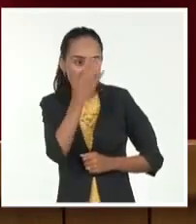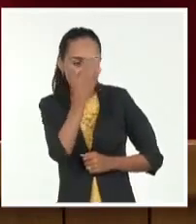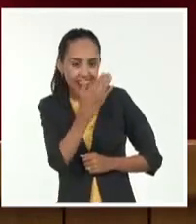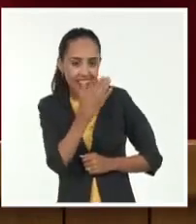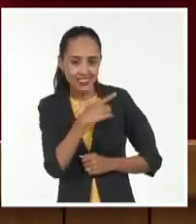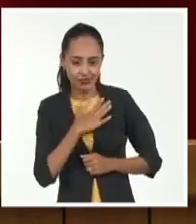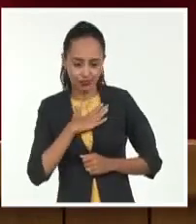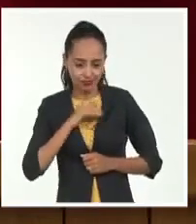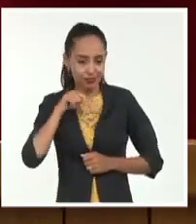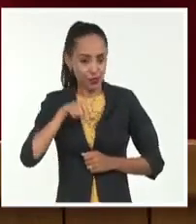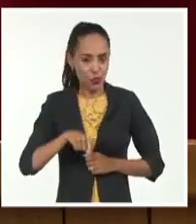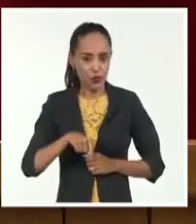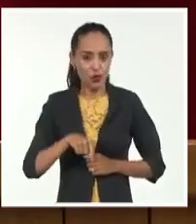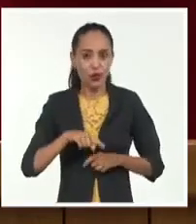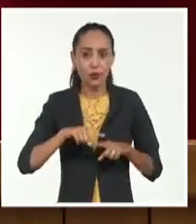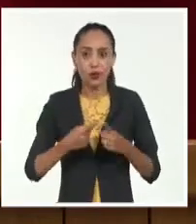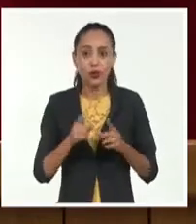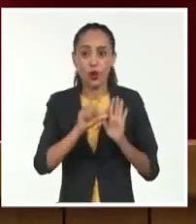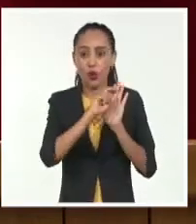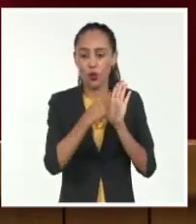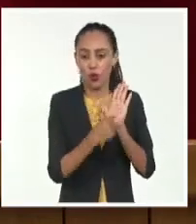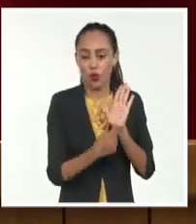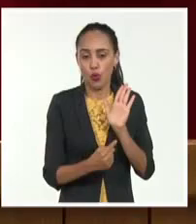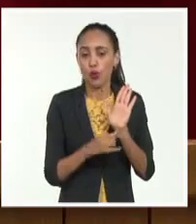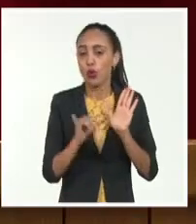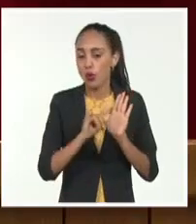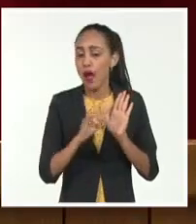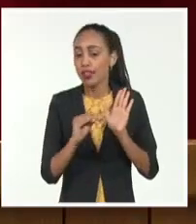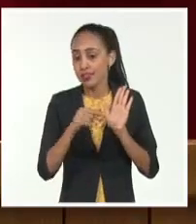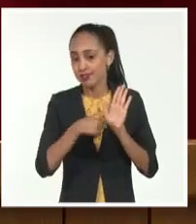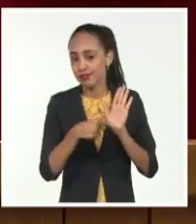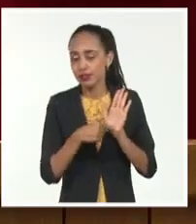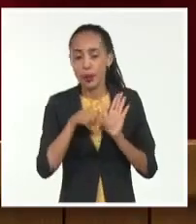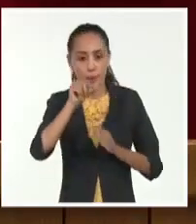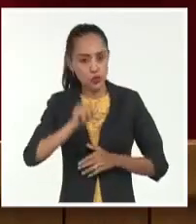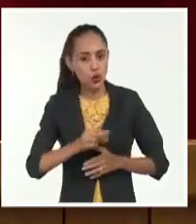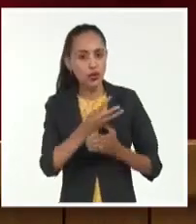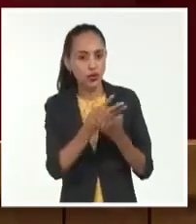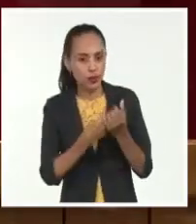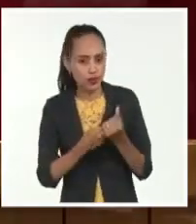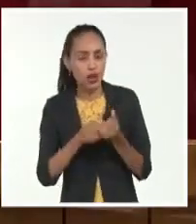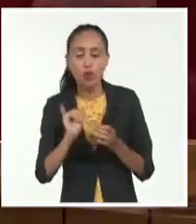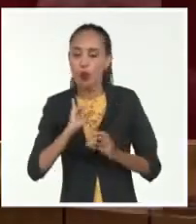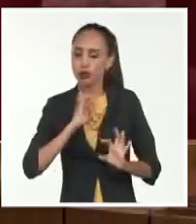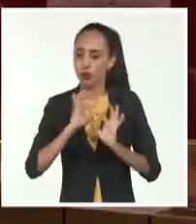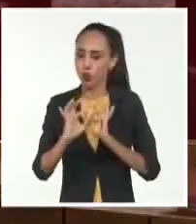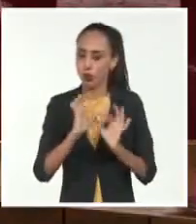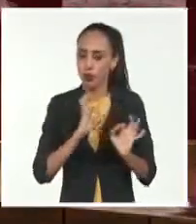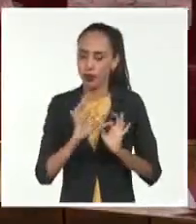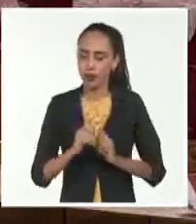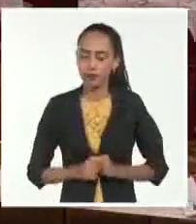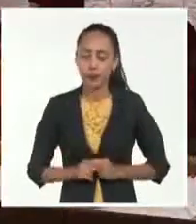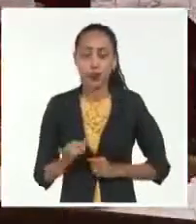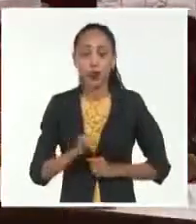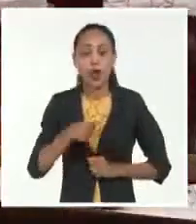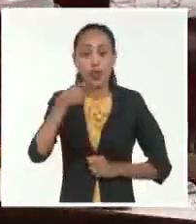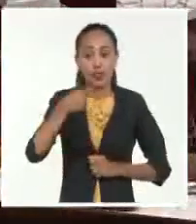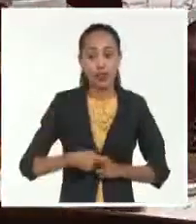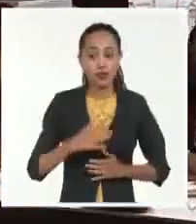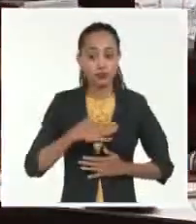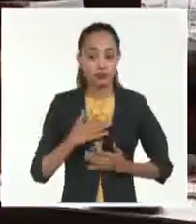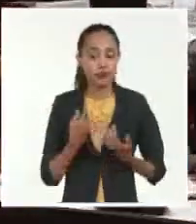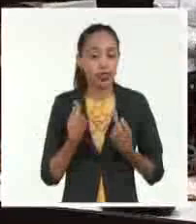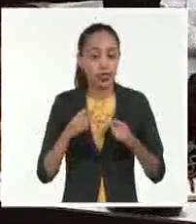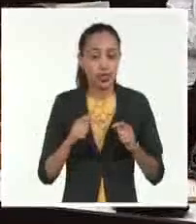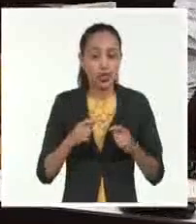también abre las puertas a la protección jurídica de las personas en situación de discapacidad y regula el derecho a su